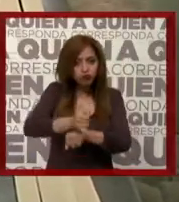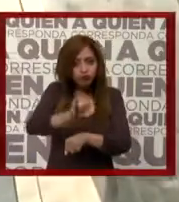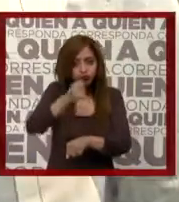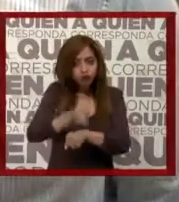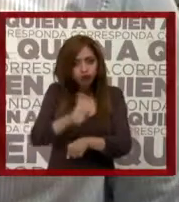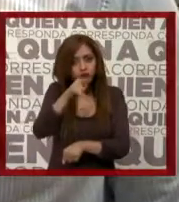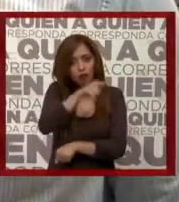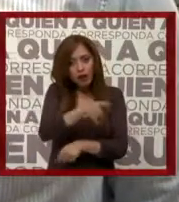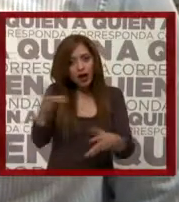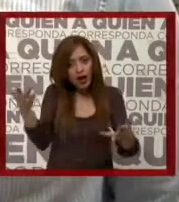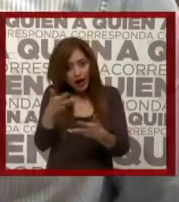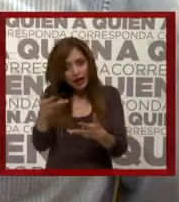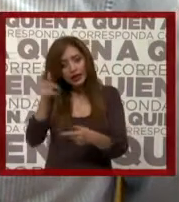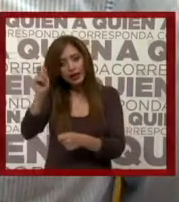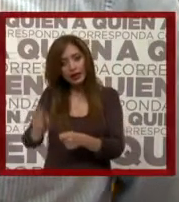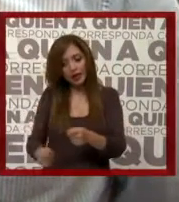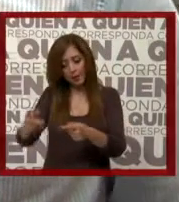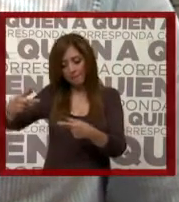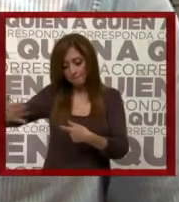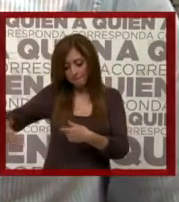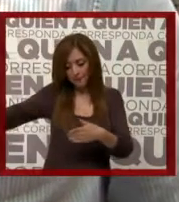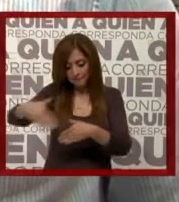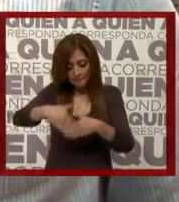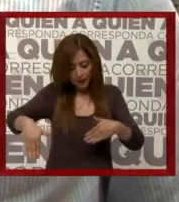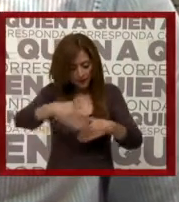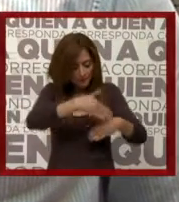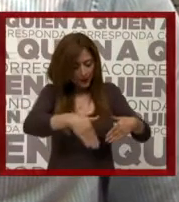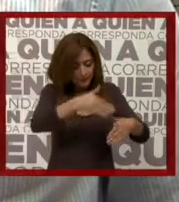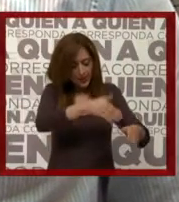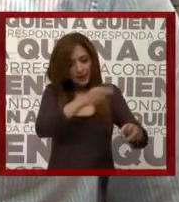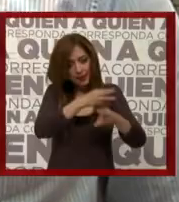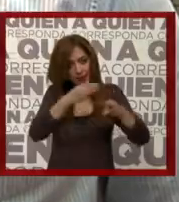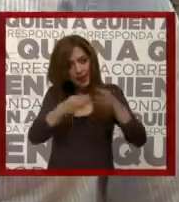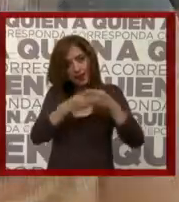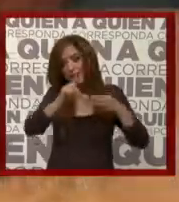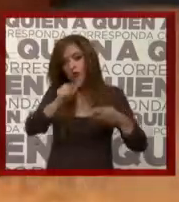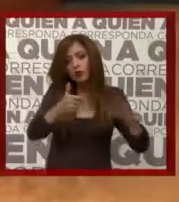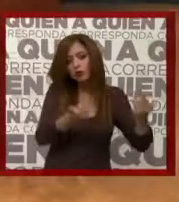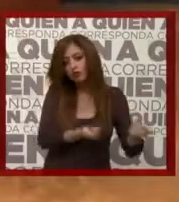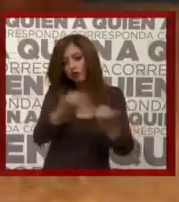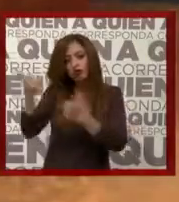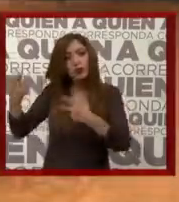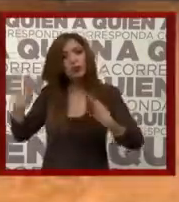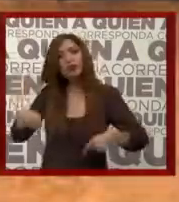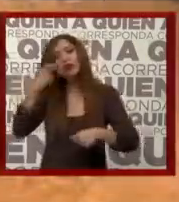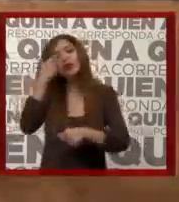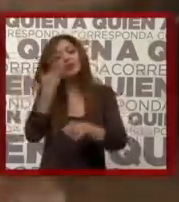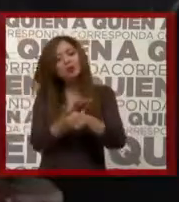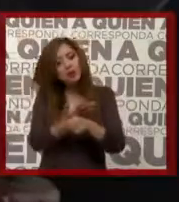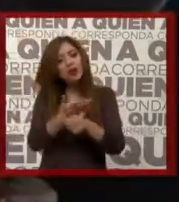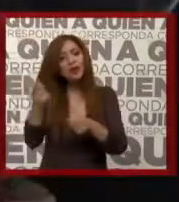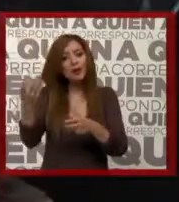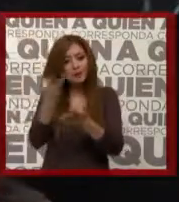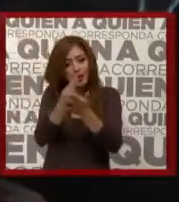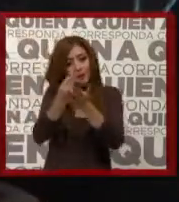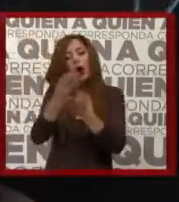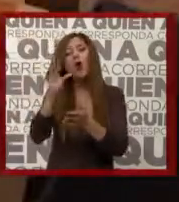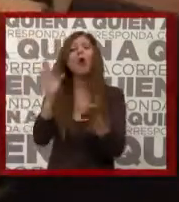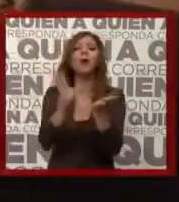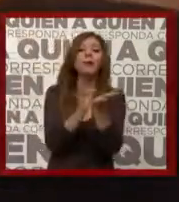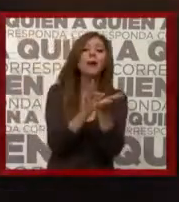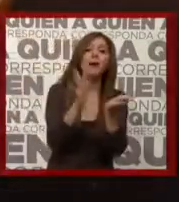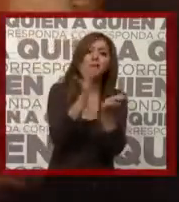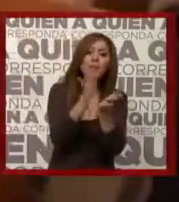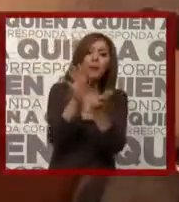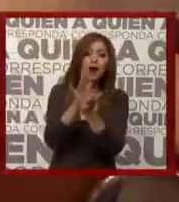poder, bueno, de cortar todo lo que es el material y ya después pasa armado, se engrapa, se pega. Y depende del acabado